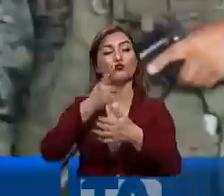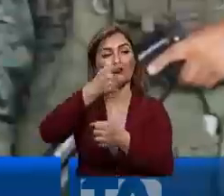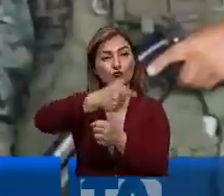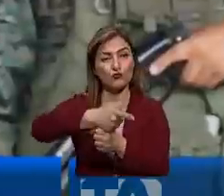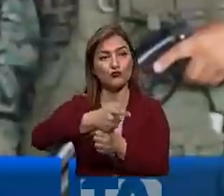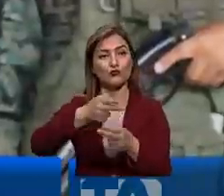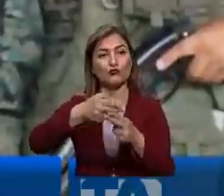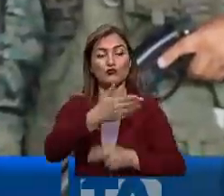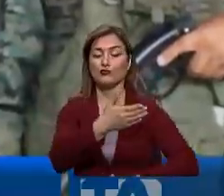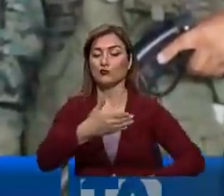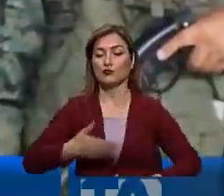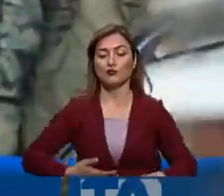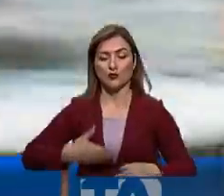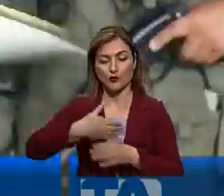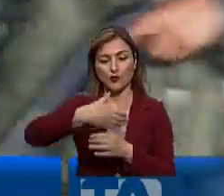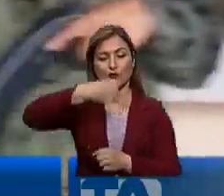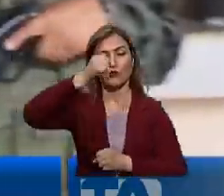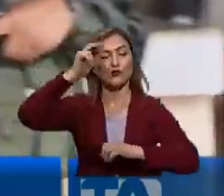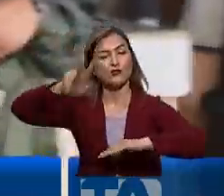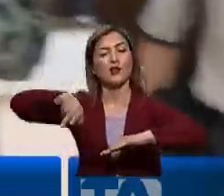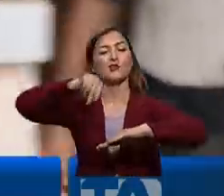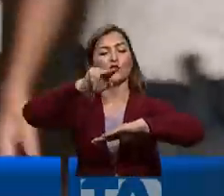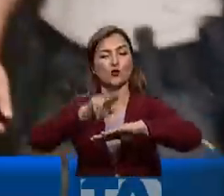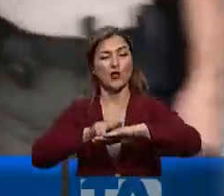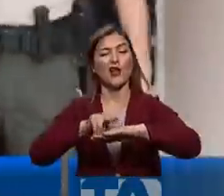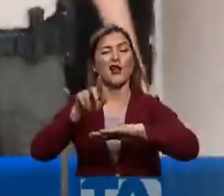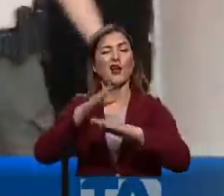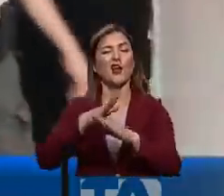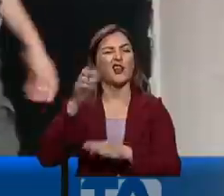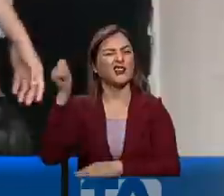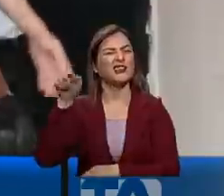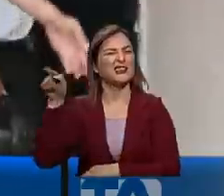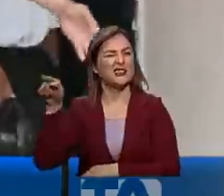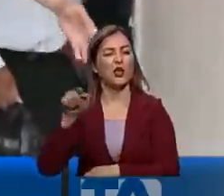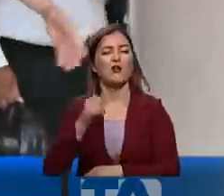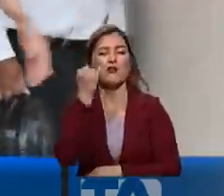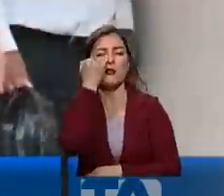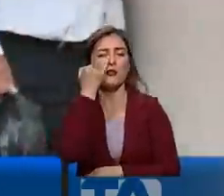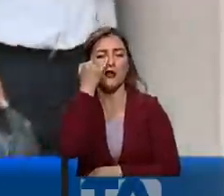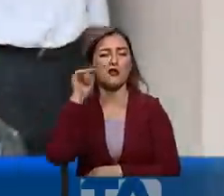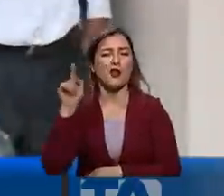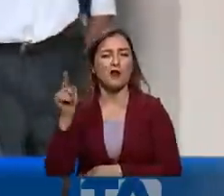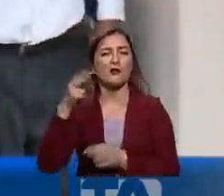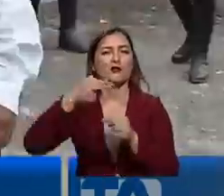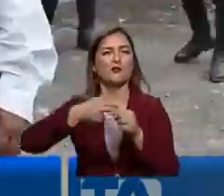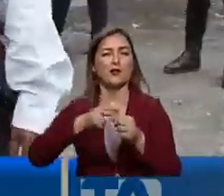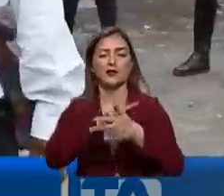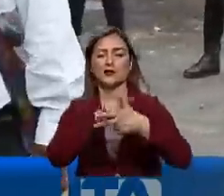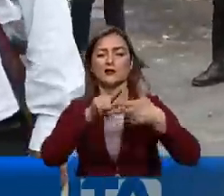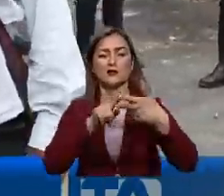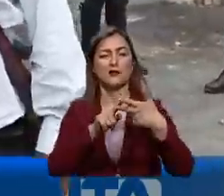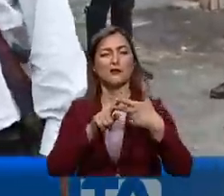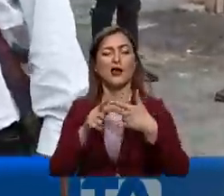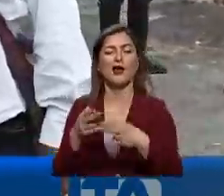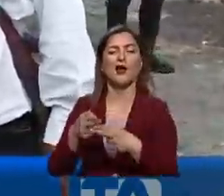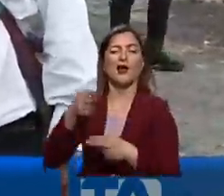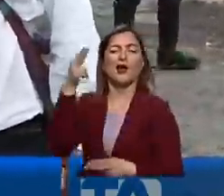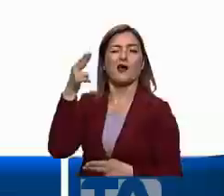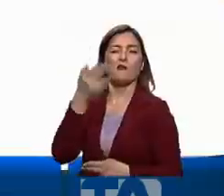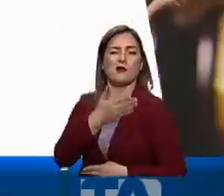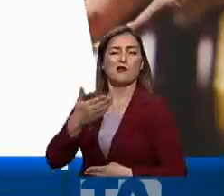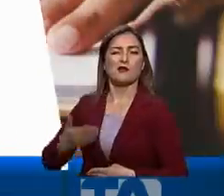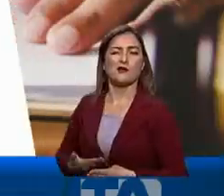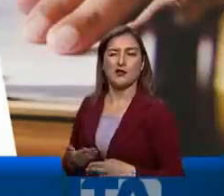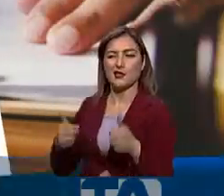impuso al expresidente de la CONAIE, Carlos Antonio Vargas Guatatuca, quien también formó parte del triunvirato que derrocó al expresidente Yamil